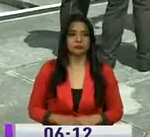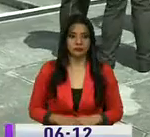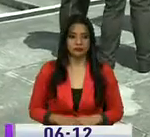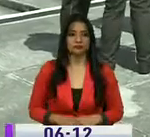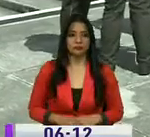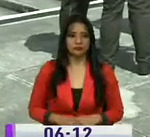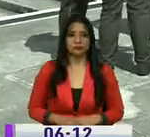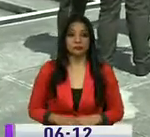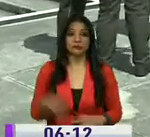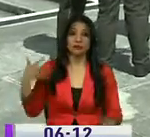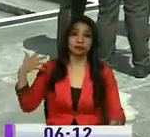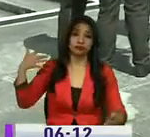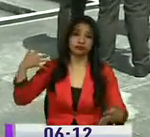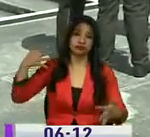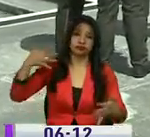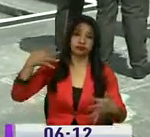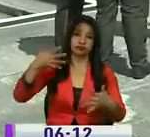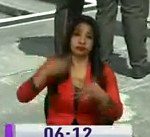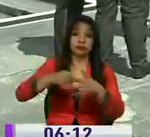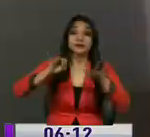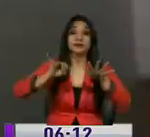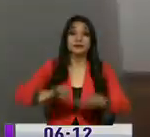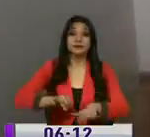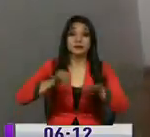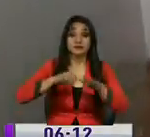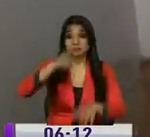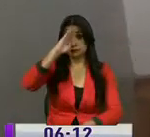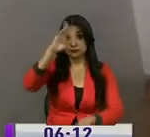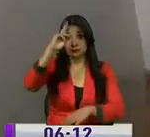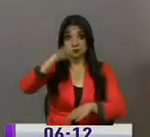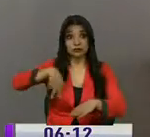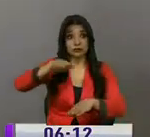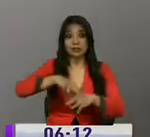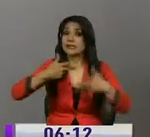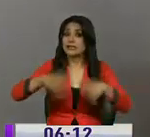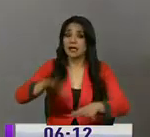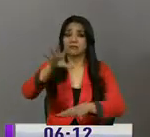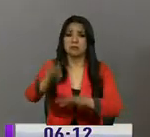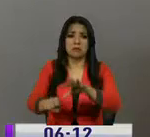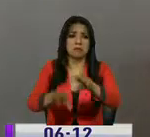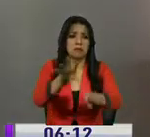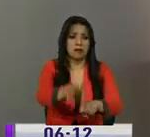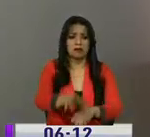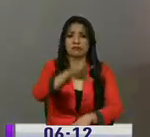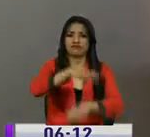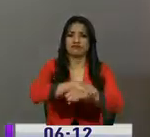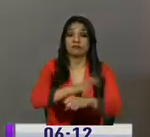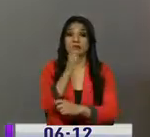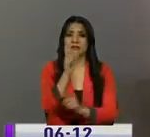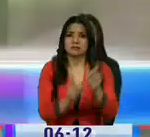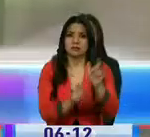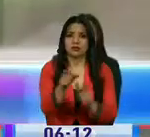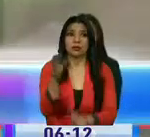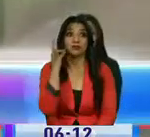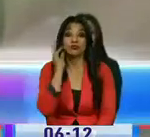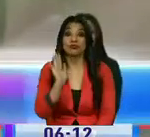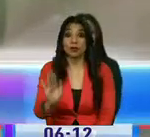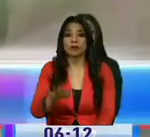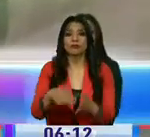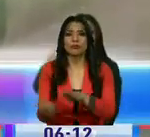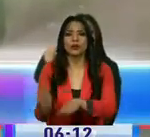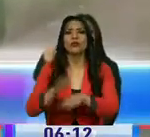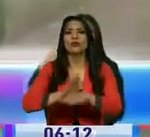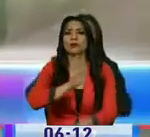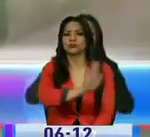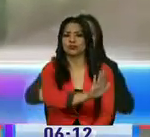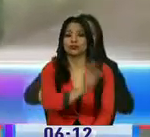siete meses agentes de la policía nacional detuvieron a tres personas investigadas por la muerte de carolina el cuerpo de la joven fue